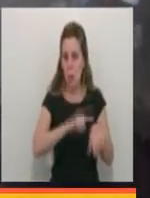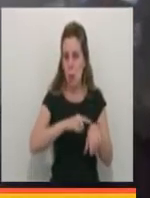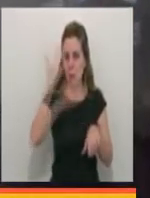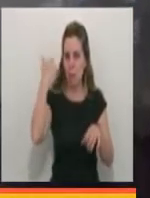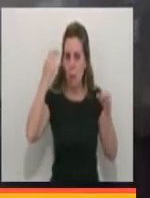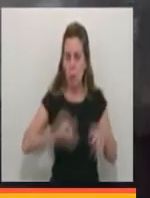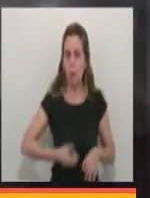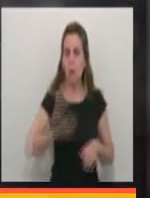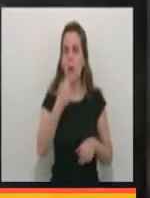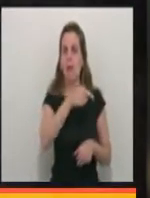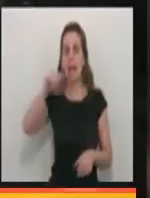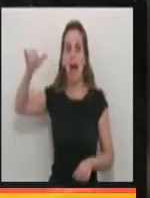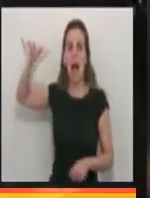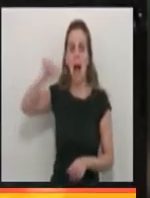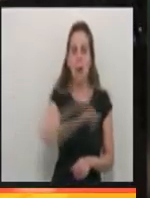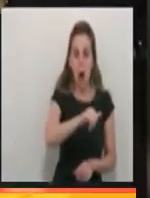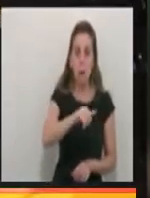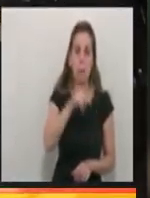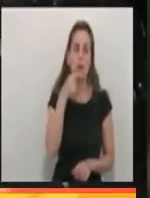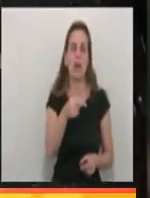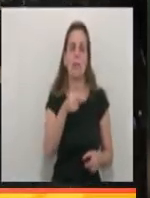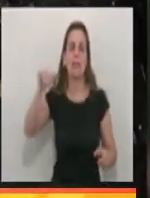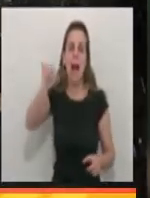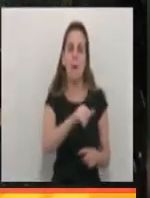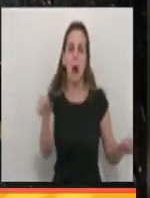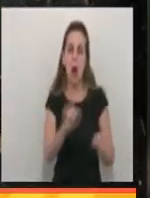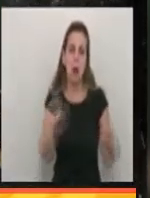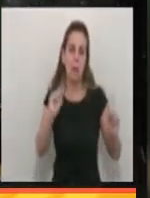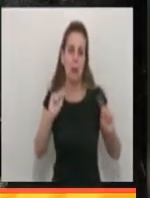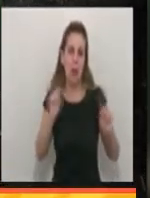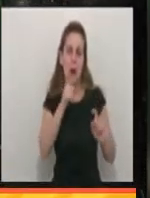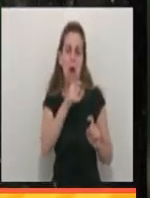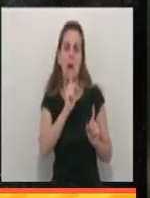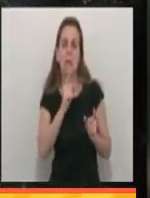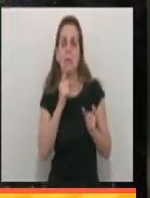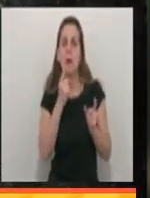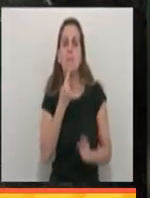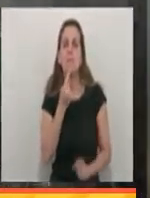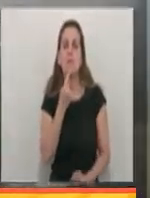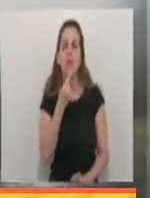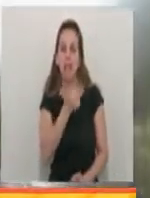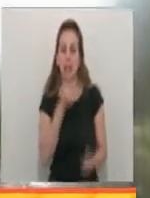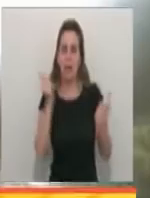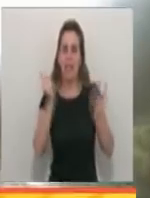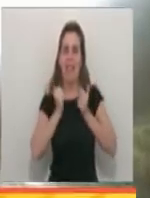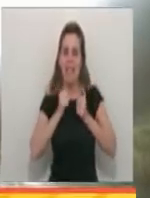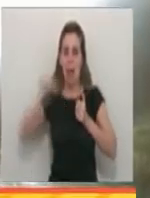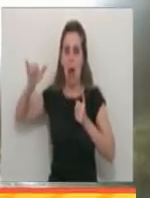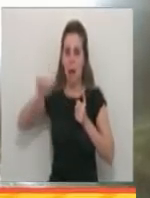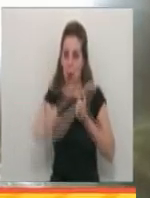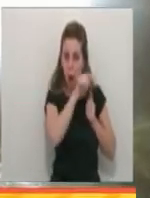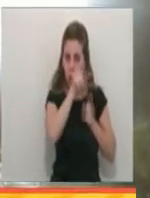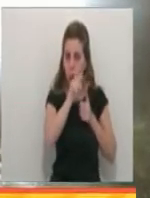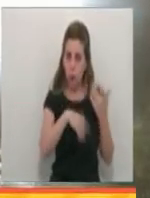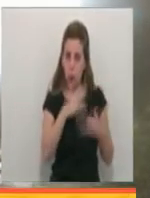festejo, porque este equipo, Darío, iba directamente a jugar el partido más importante de su carrera. Sí, y la noticia de última